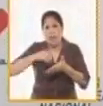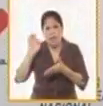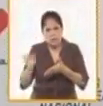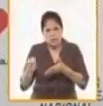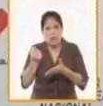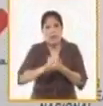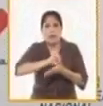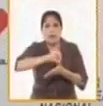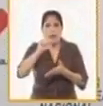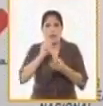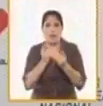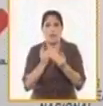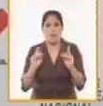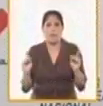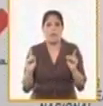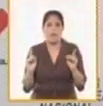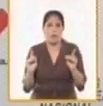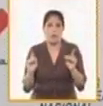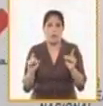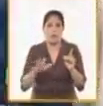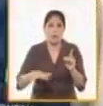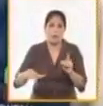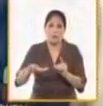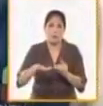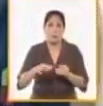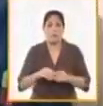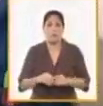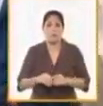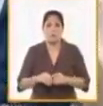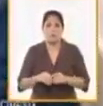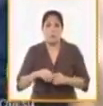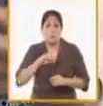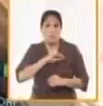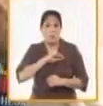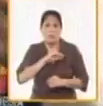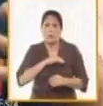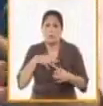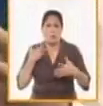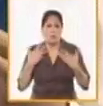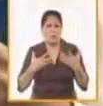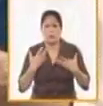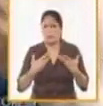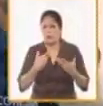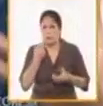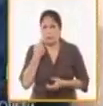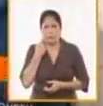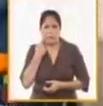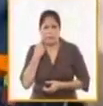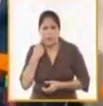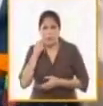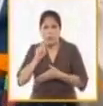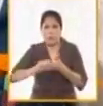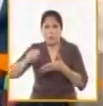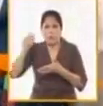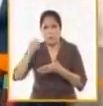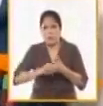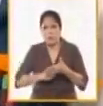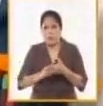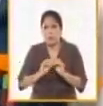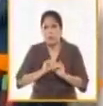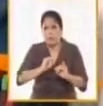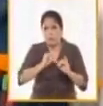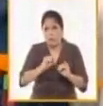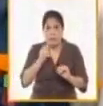las democracias a nivel geopolítico. Un gusto poder no solamente observar, dar a conocer sobre lo que está pasando, sino